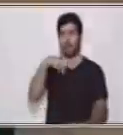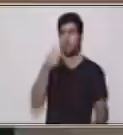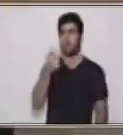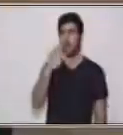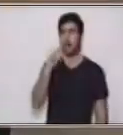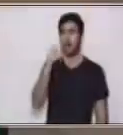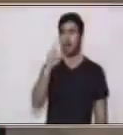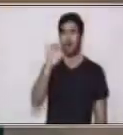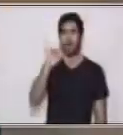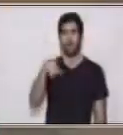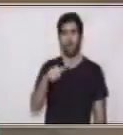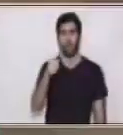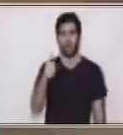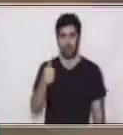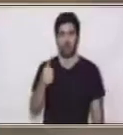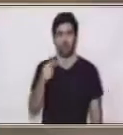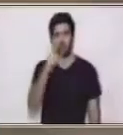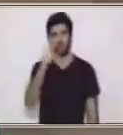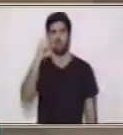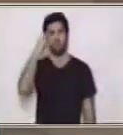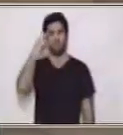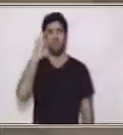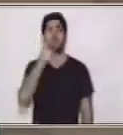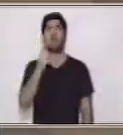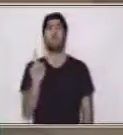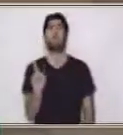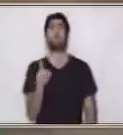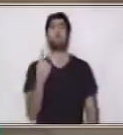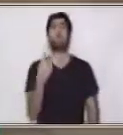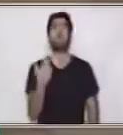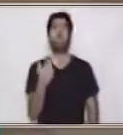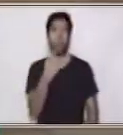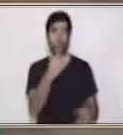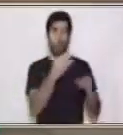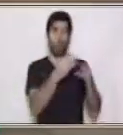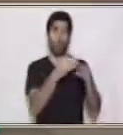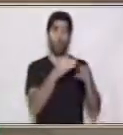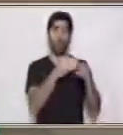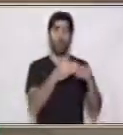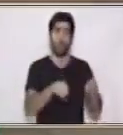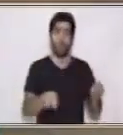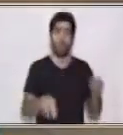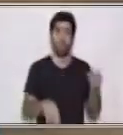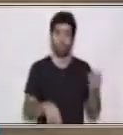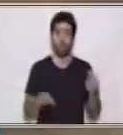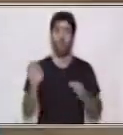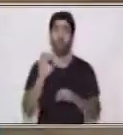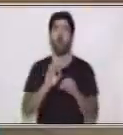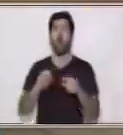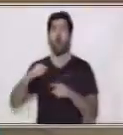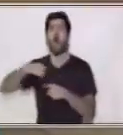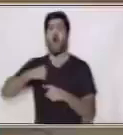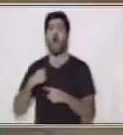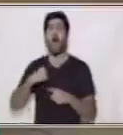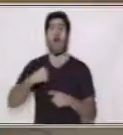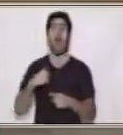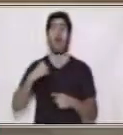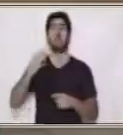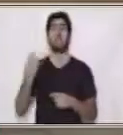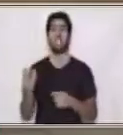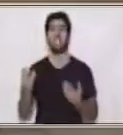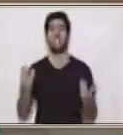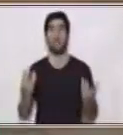que es el huevo y la gallina. Discute con quien estás acompañado. ¿Qué fue primero? ¿El